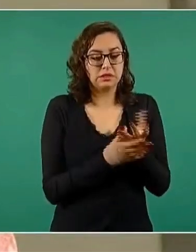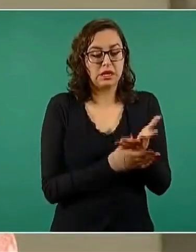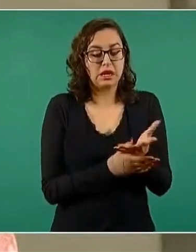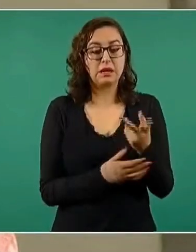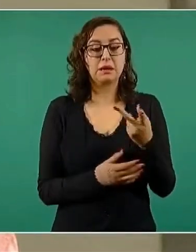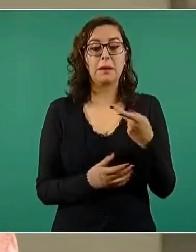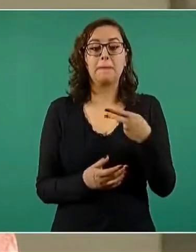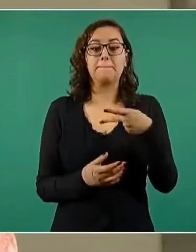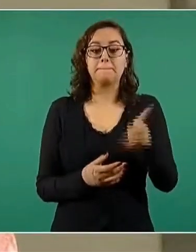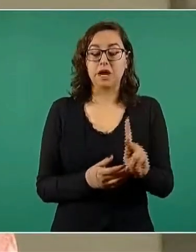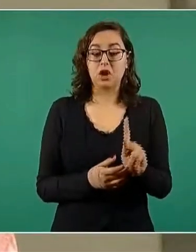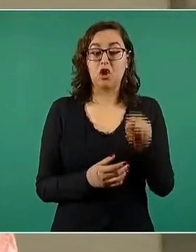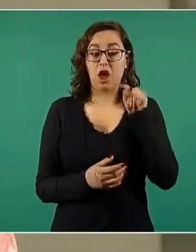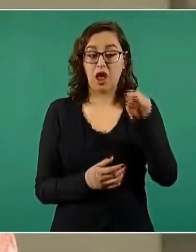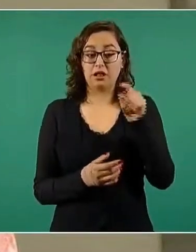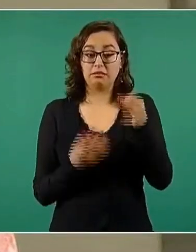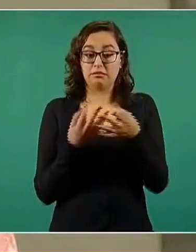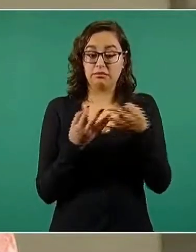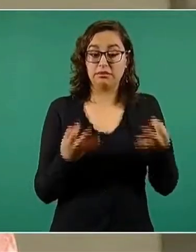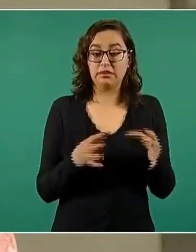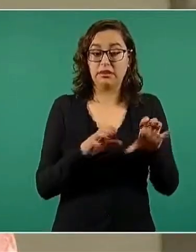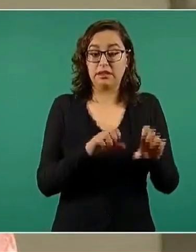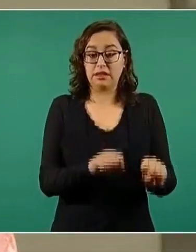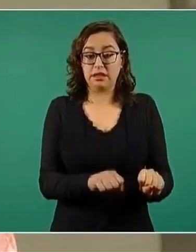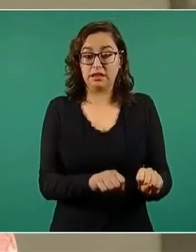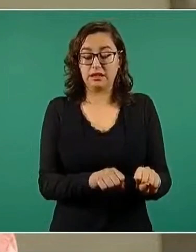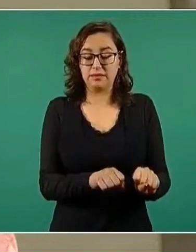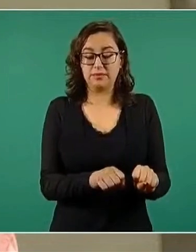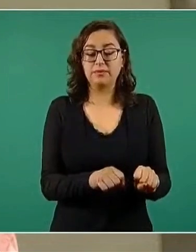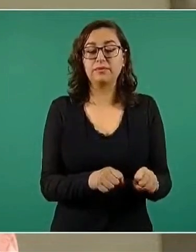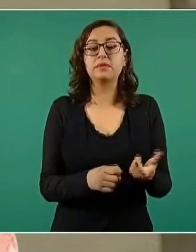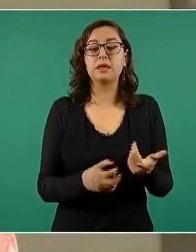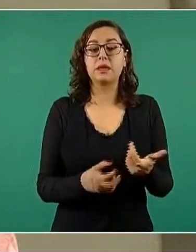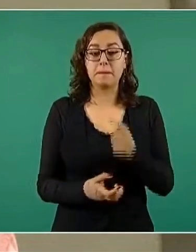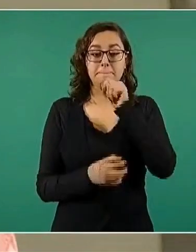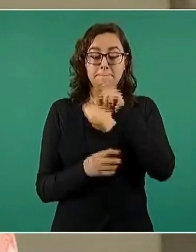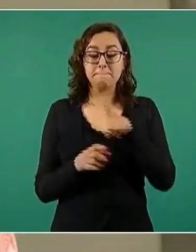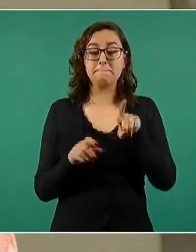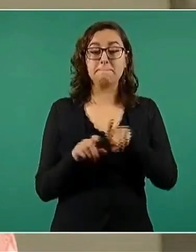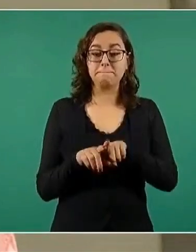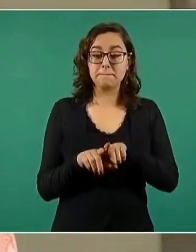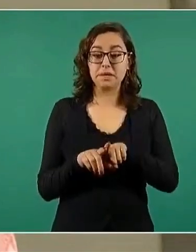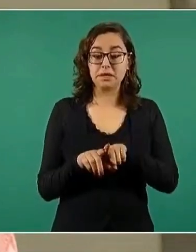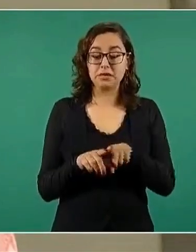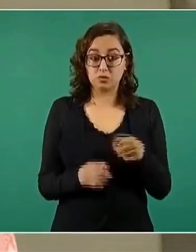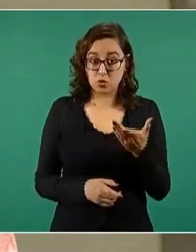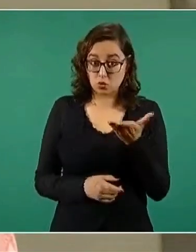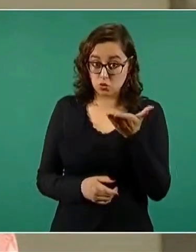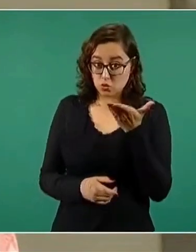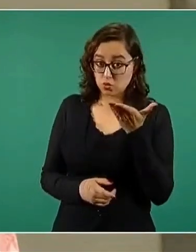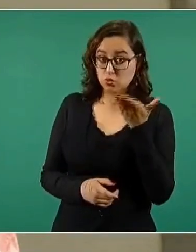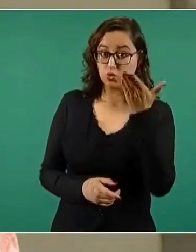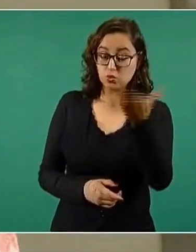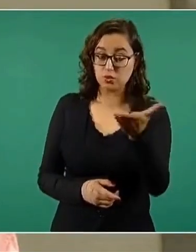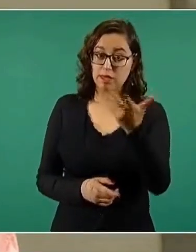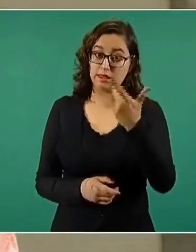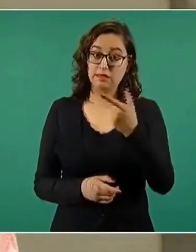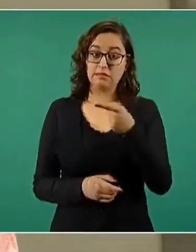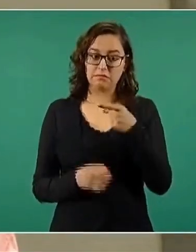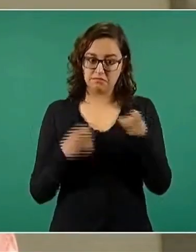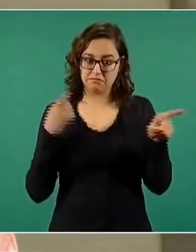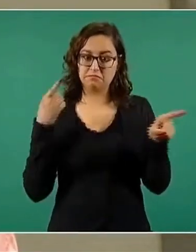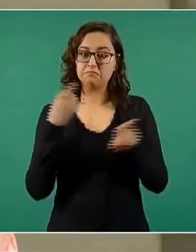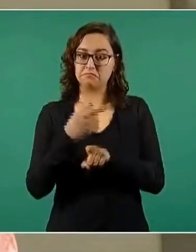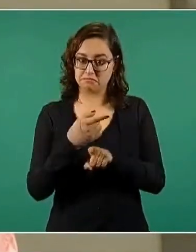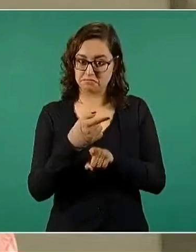tierra, pero eso no es todo. Los detractores de la 4T no duraron en recordar que hasta usted propiamente, presidente, acusó